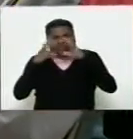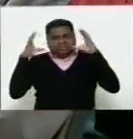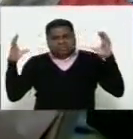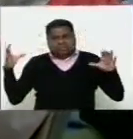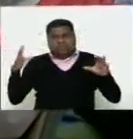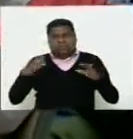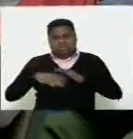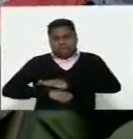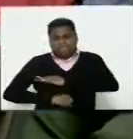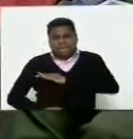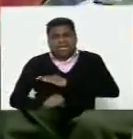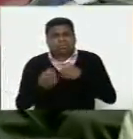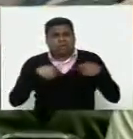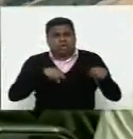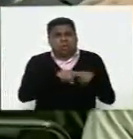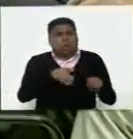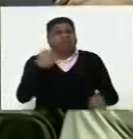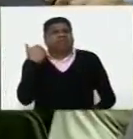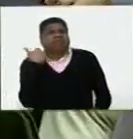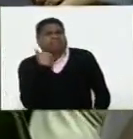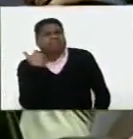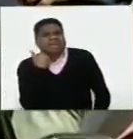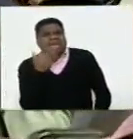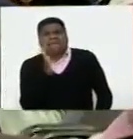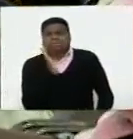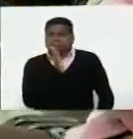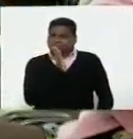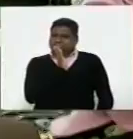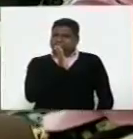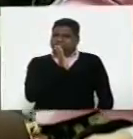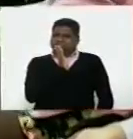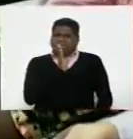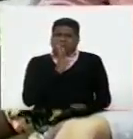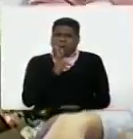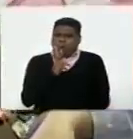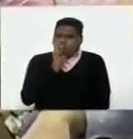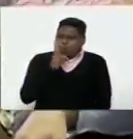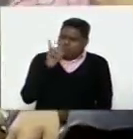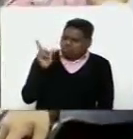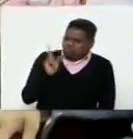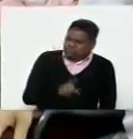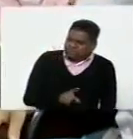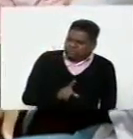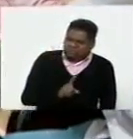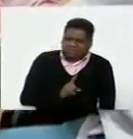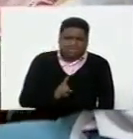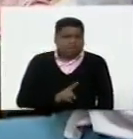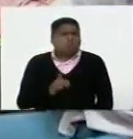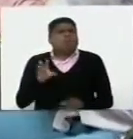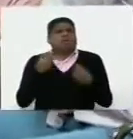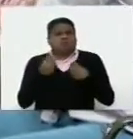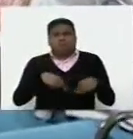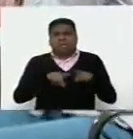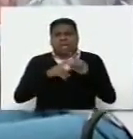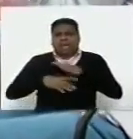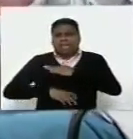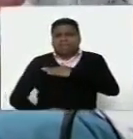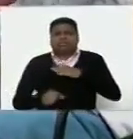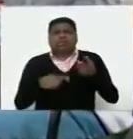parto como enfermedad, del parto como tragedia, del parto como castigo,